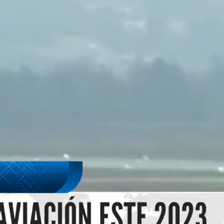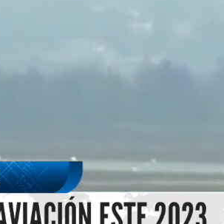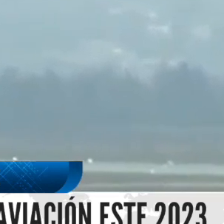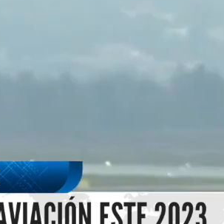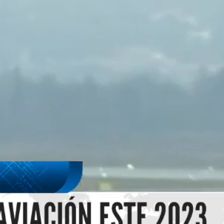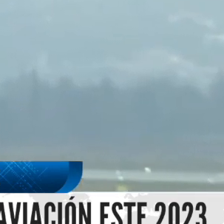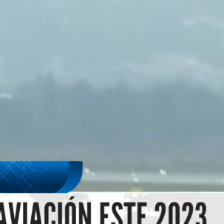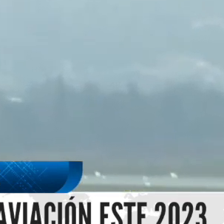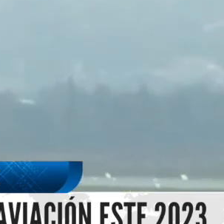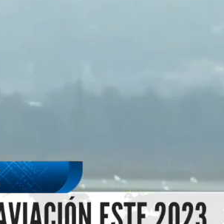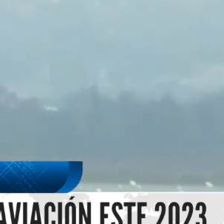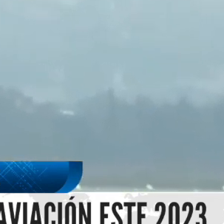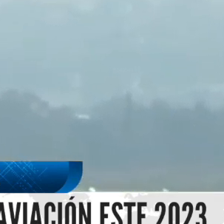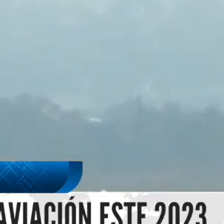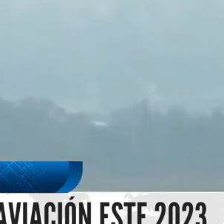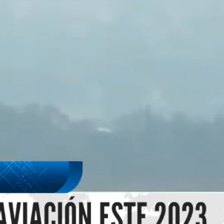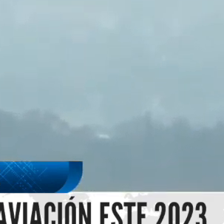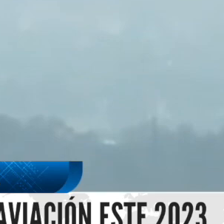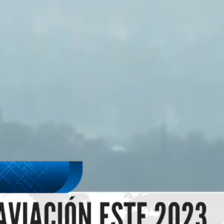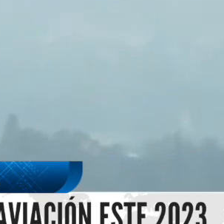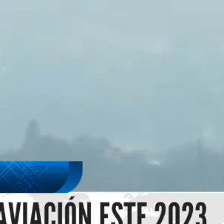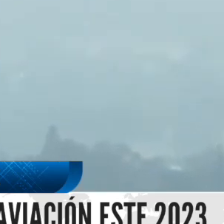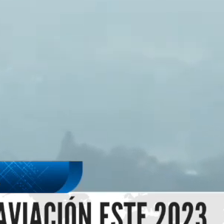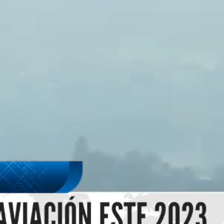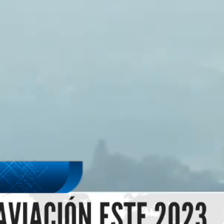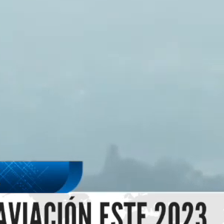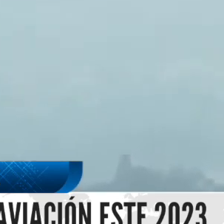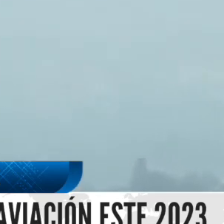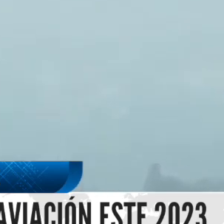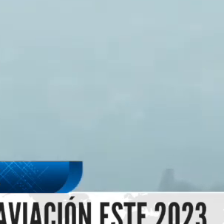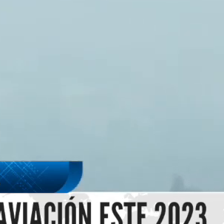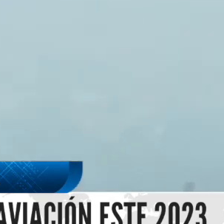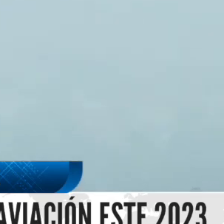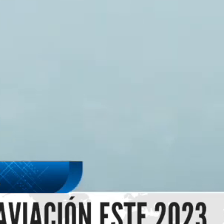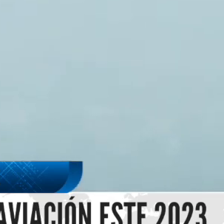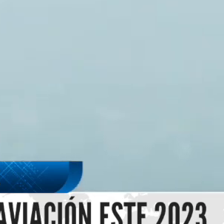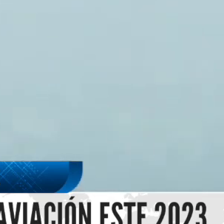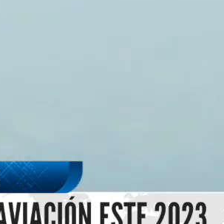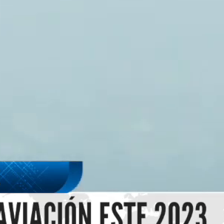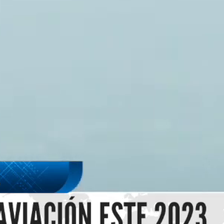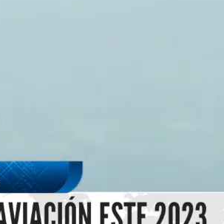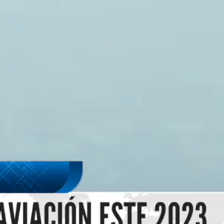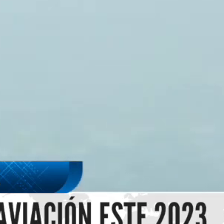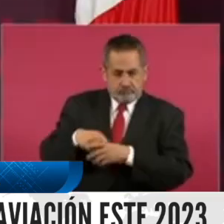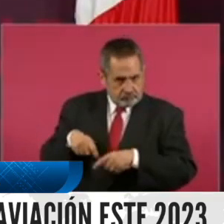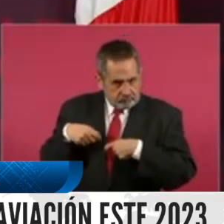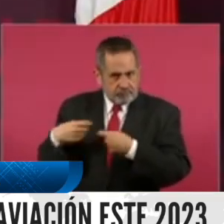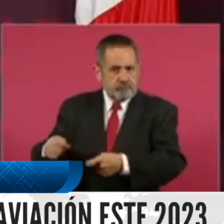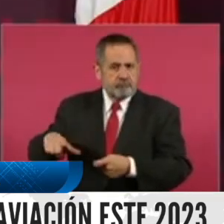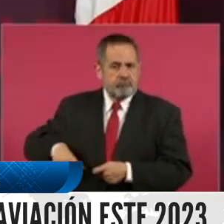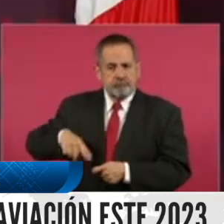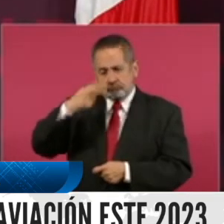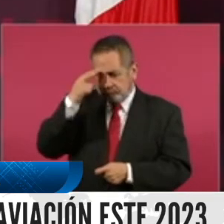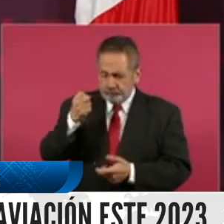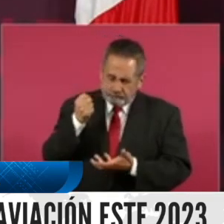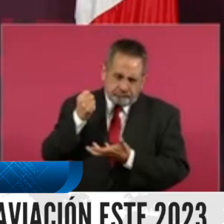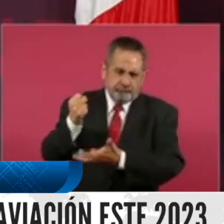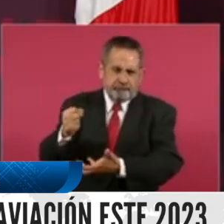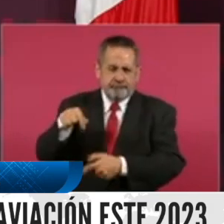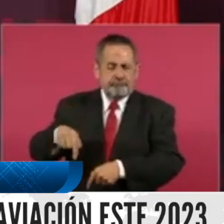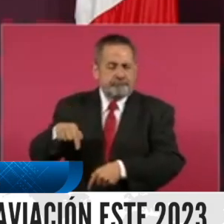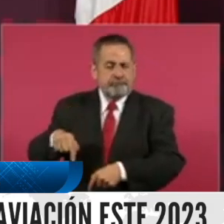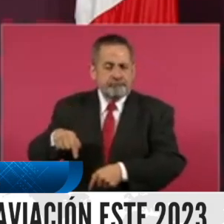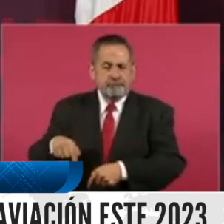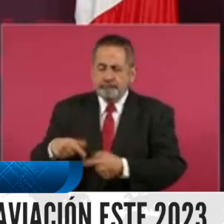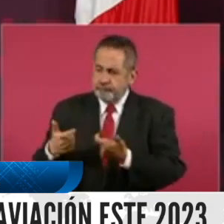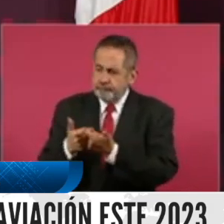AIFA, desde donde volará a 14 destinos ubicados en Baja California, Campeche, Chiapas, Guerrero, Jalisco, Nuevo